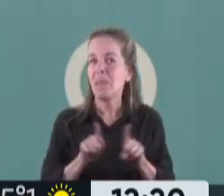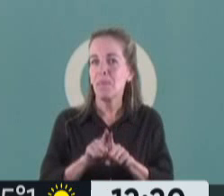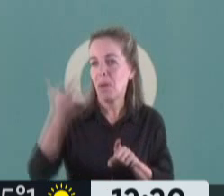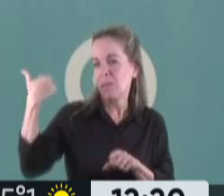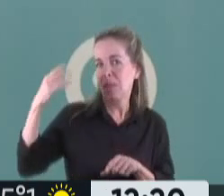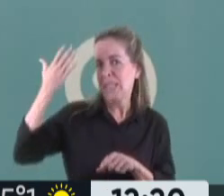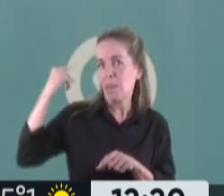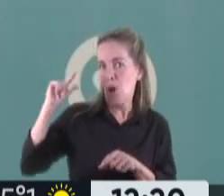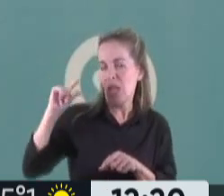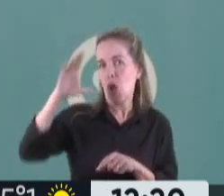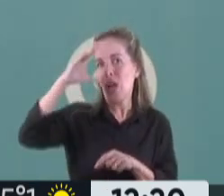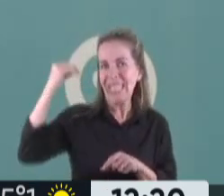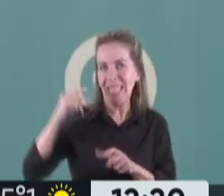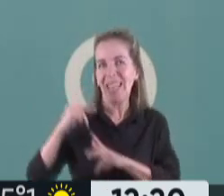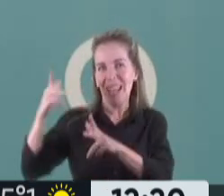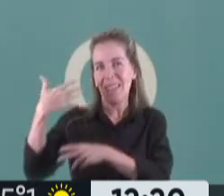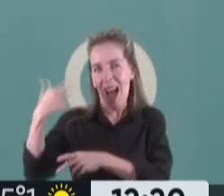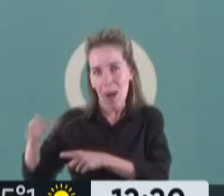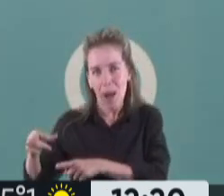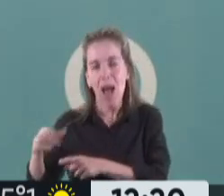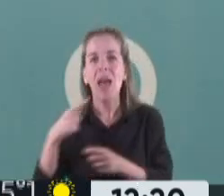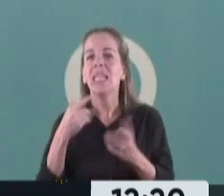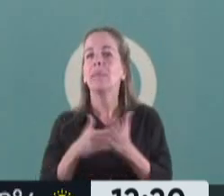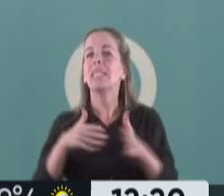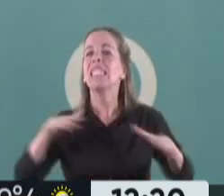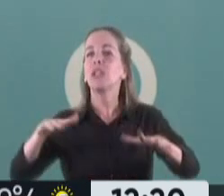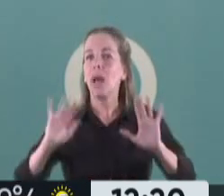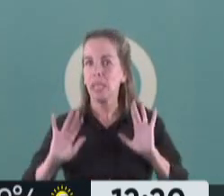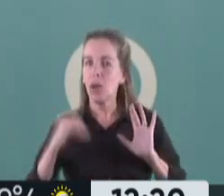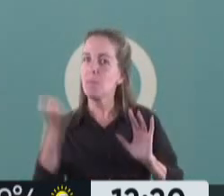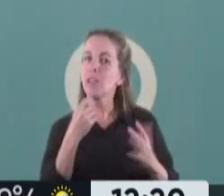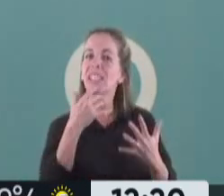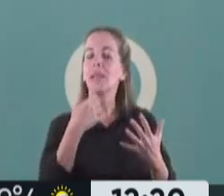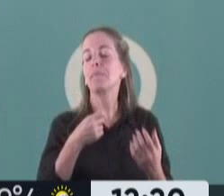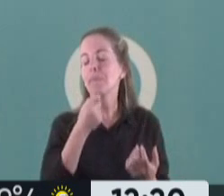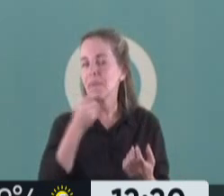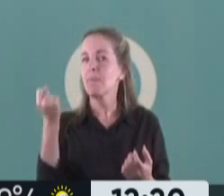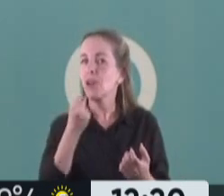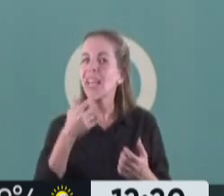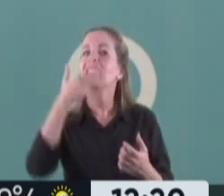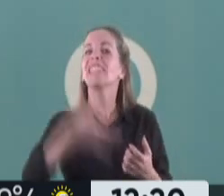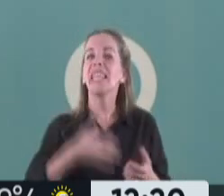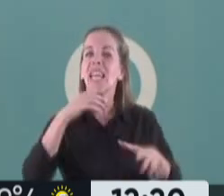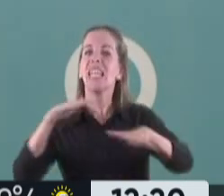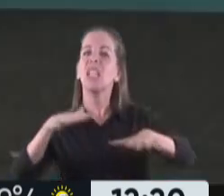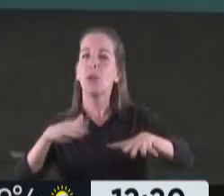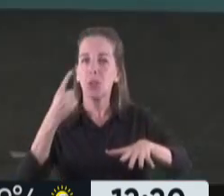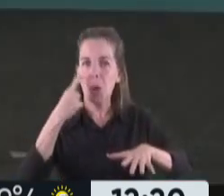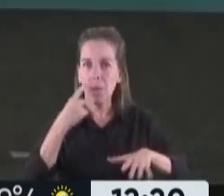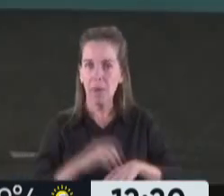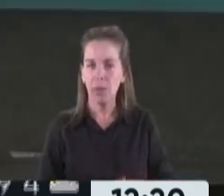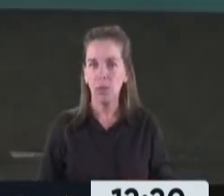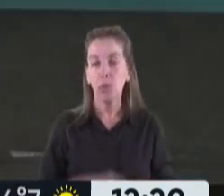día, contextualizar. Bueno, no solamente hay que tener comprensión del texto, sino contextualización del momento. Me parece que es así.